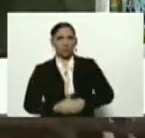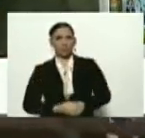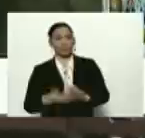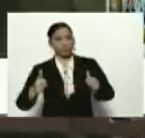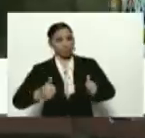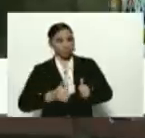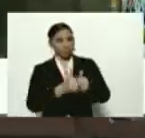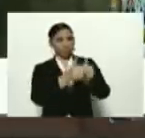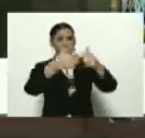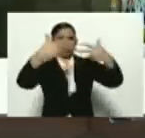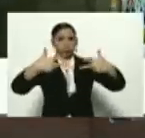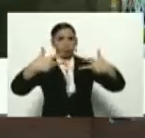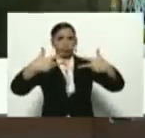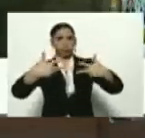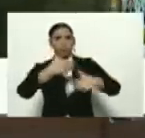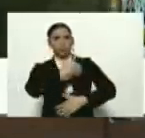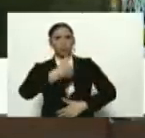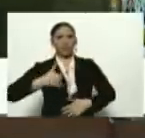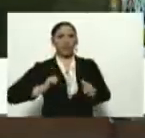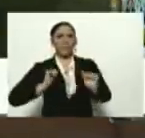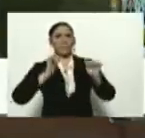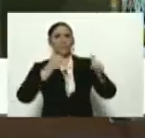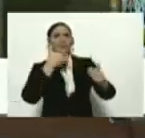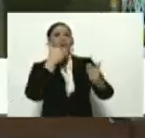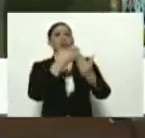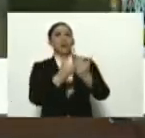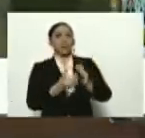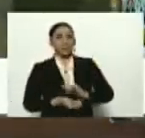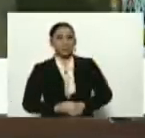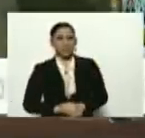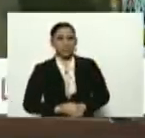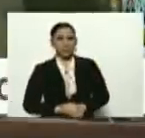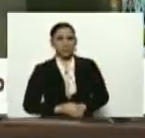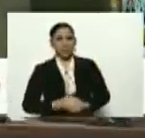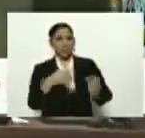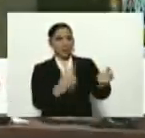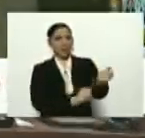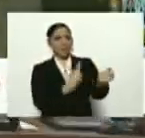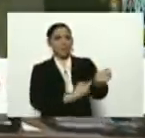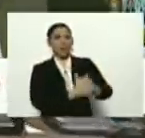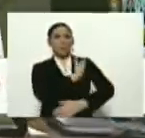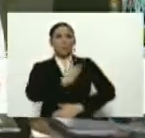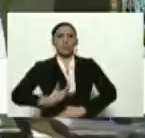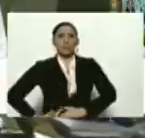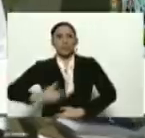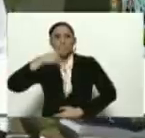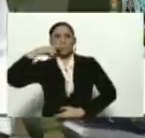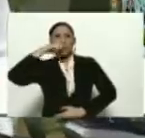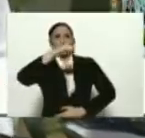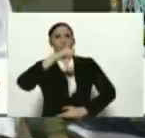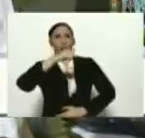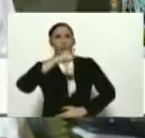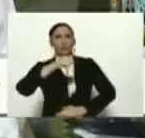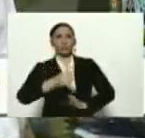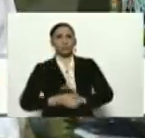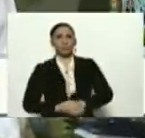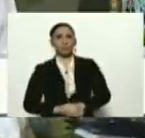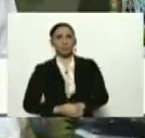acompañan. Quiero empezar por agradecer al hermano presidente Nicolás Maduro Moros